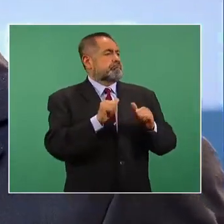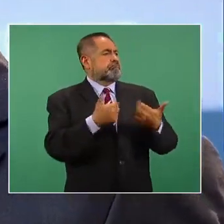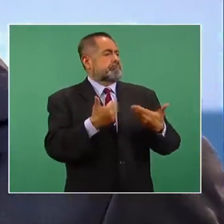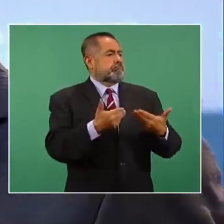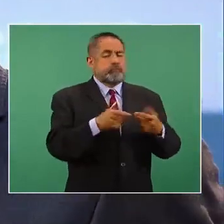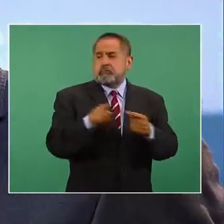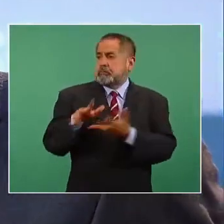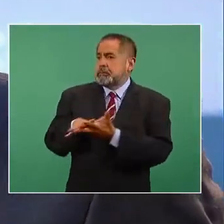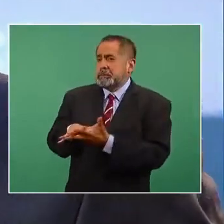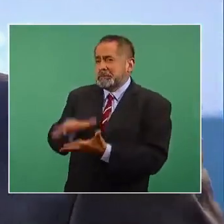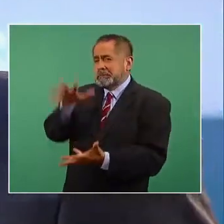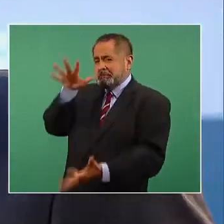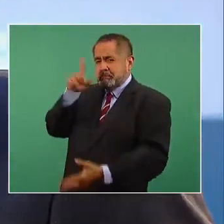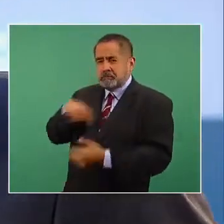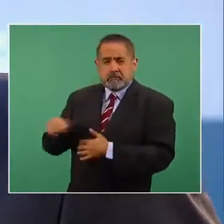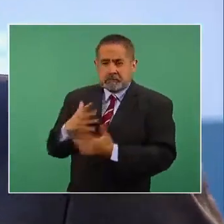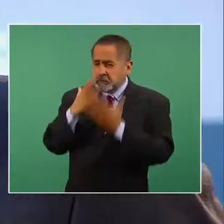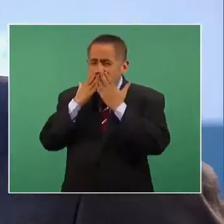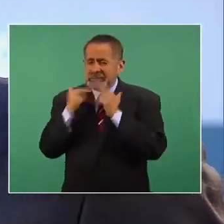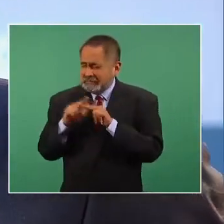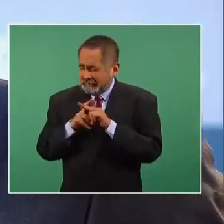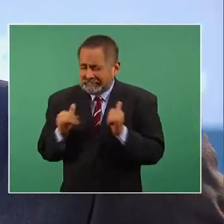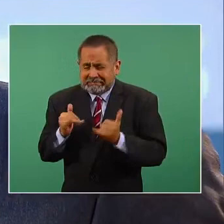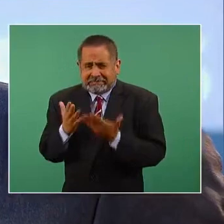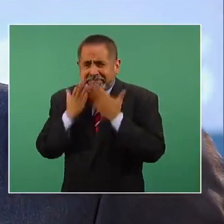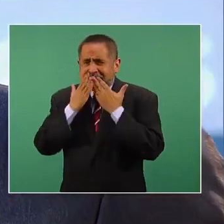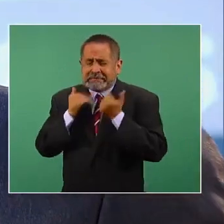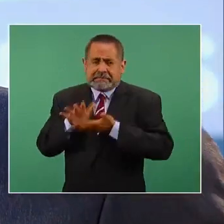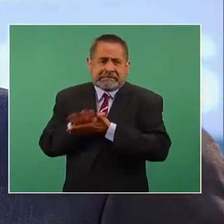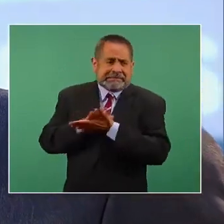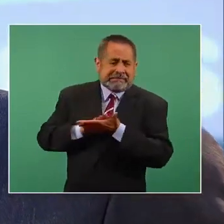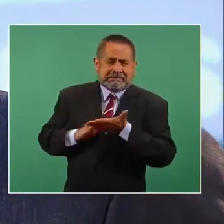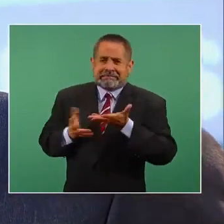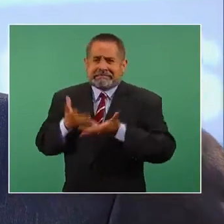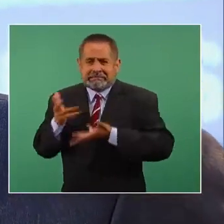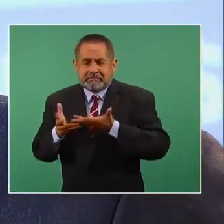y la mayoría carece hasta de lo más indispensable.